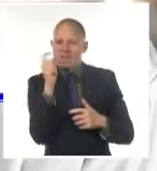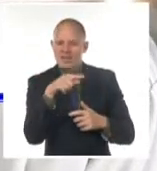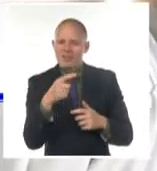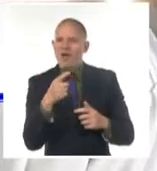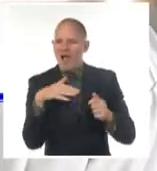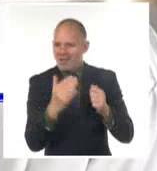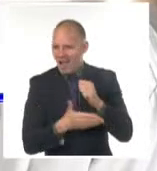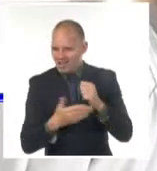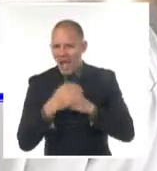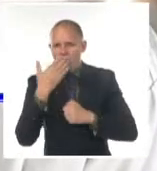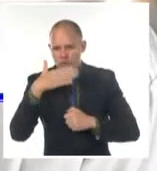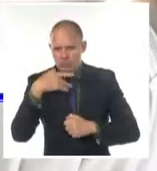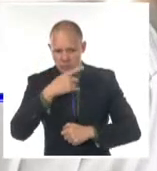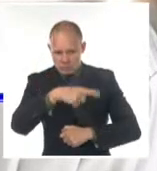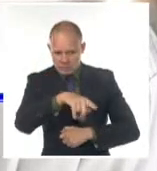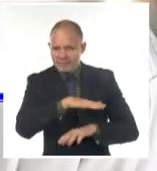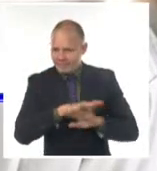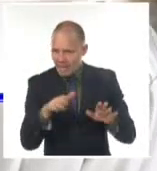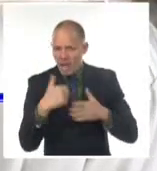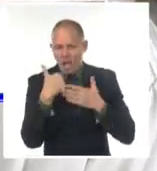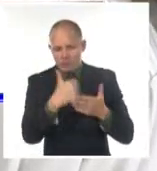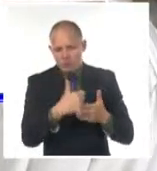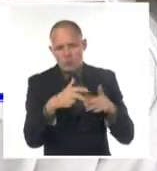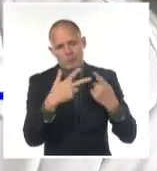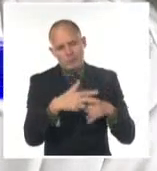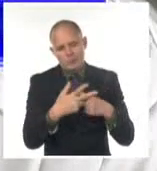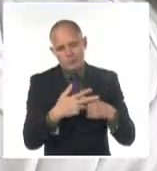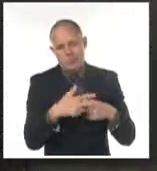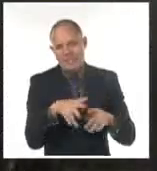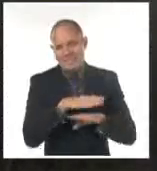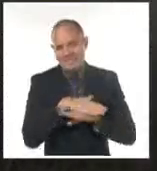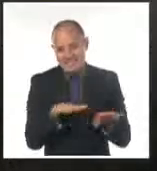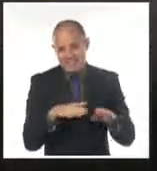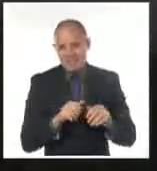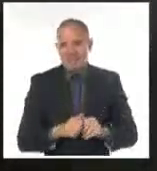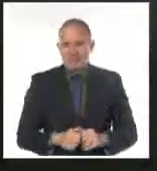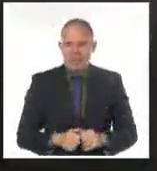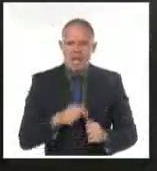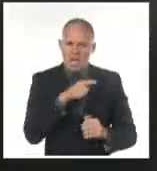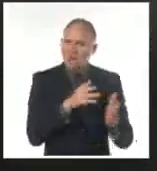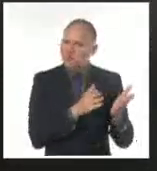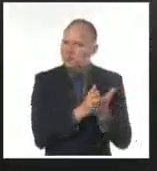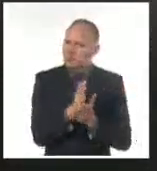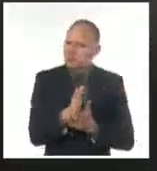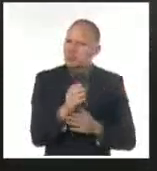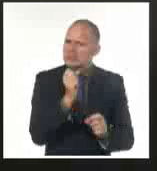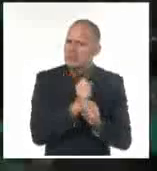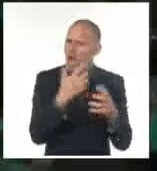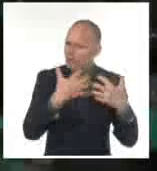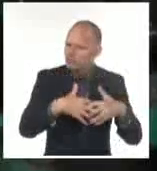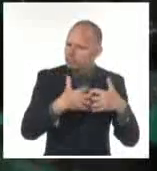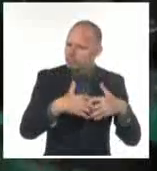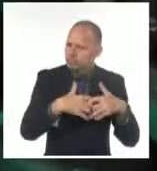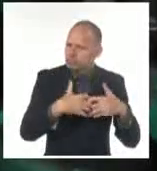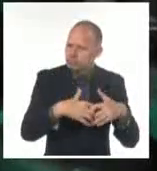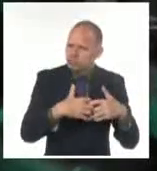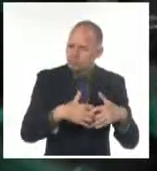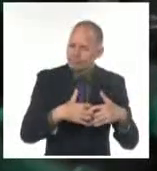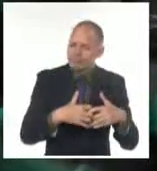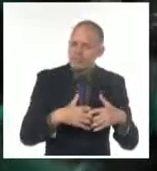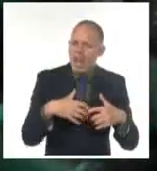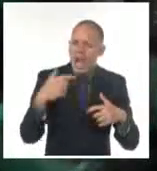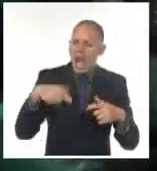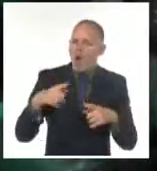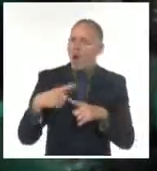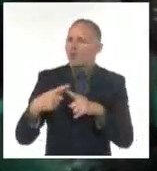Hicimos todas las piezas para reparar el ingenio, que ese sí está muriendo. Tenemos también, estamos reparando